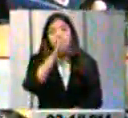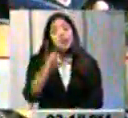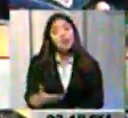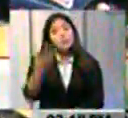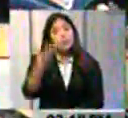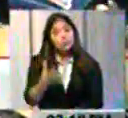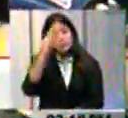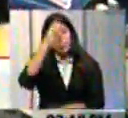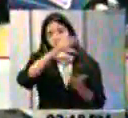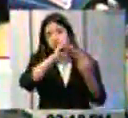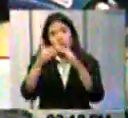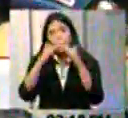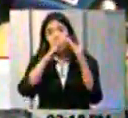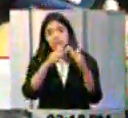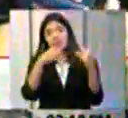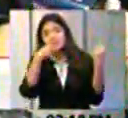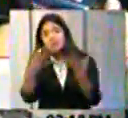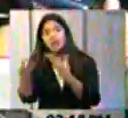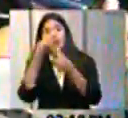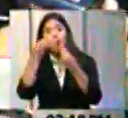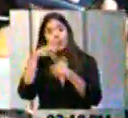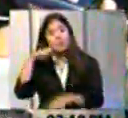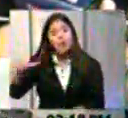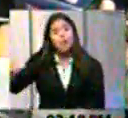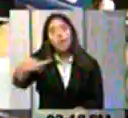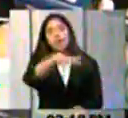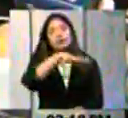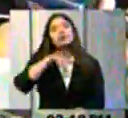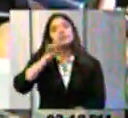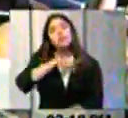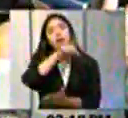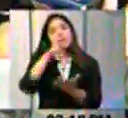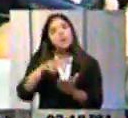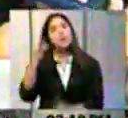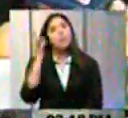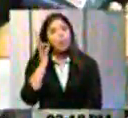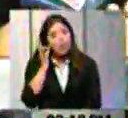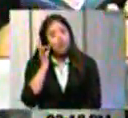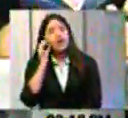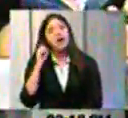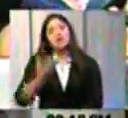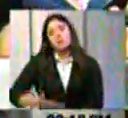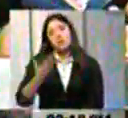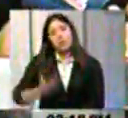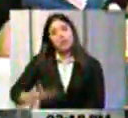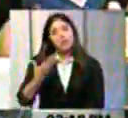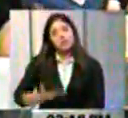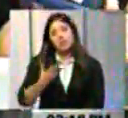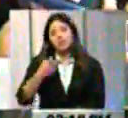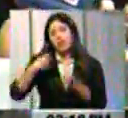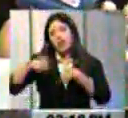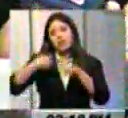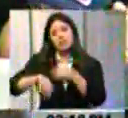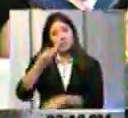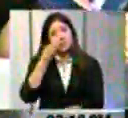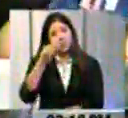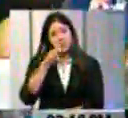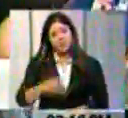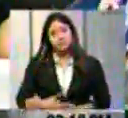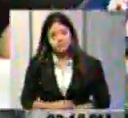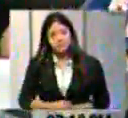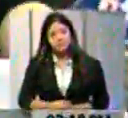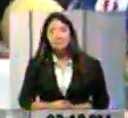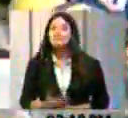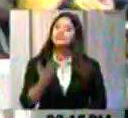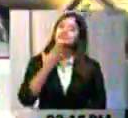los consejos comunales, el llevarle los alimentos al pueblo y que la participación de la mujer es fundamental en la distribución de estos productos. Bien, le